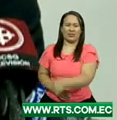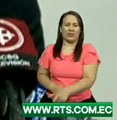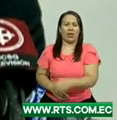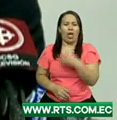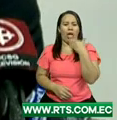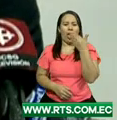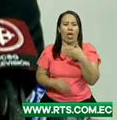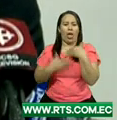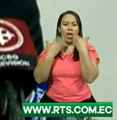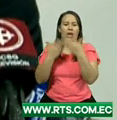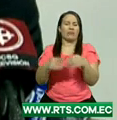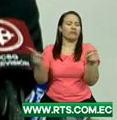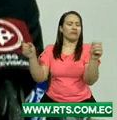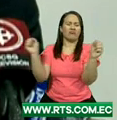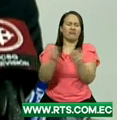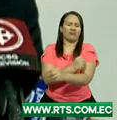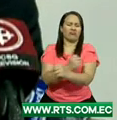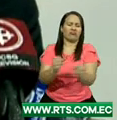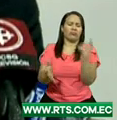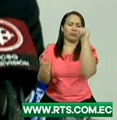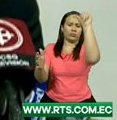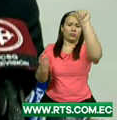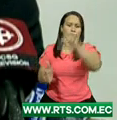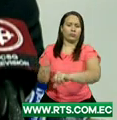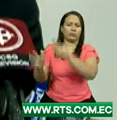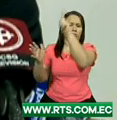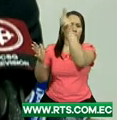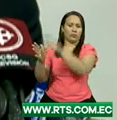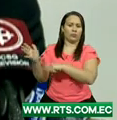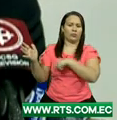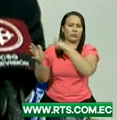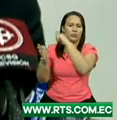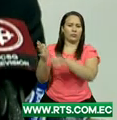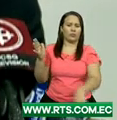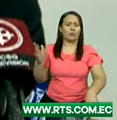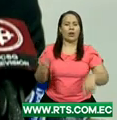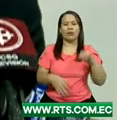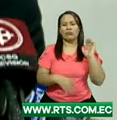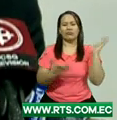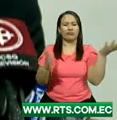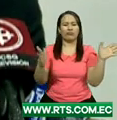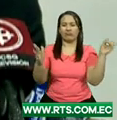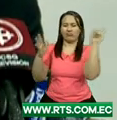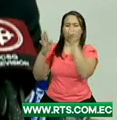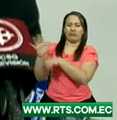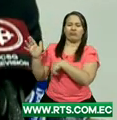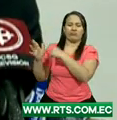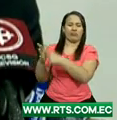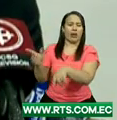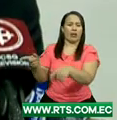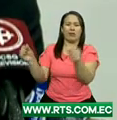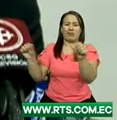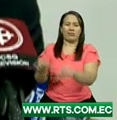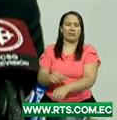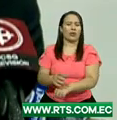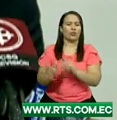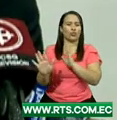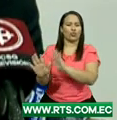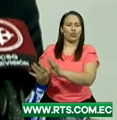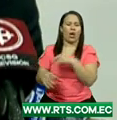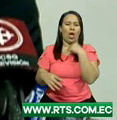peso de ley es nulo cedía a brindar la mayor importancia de la que bebe es un testimonio